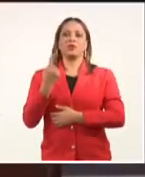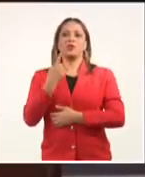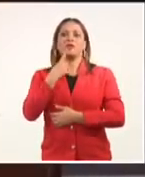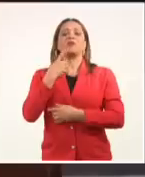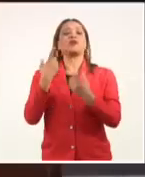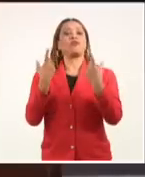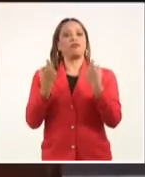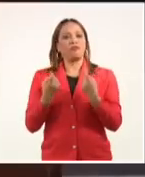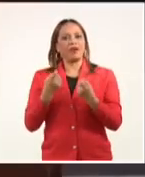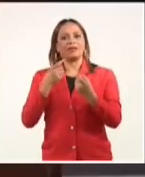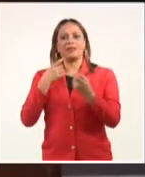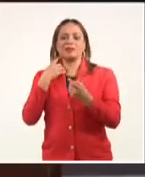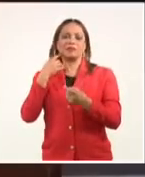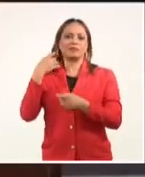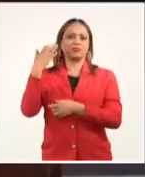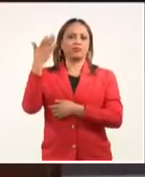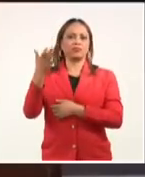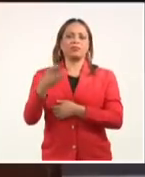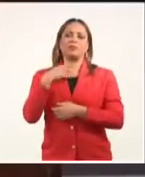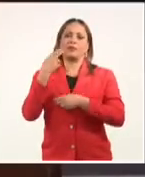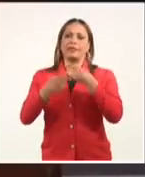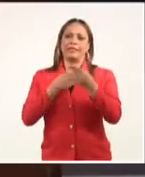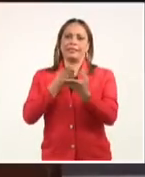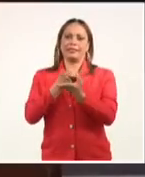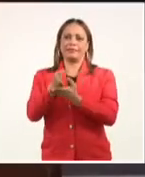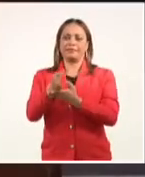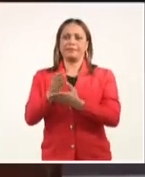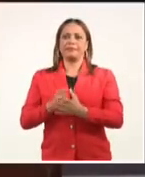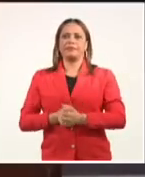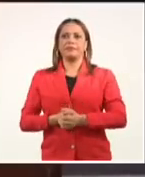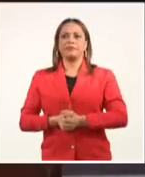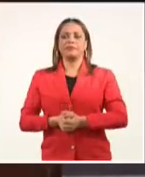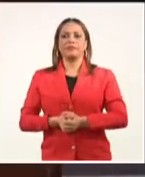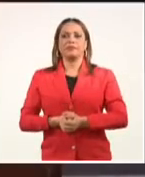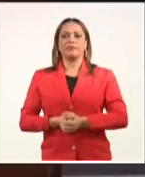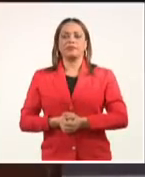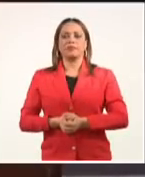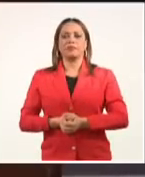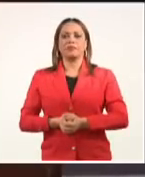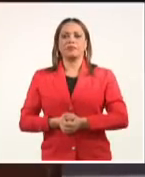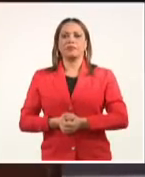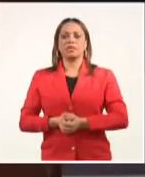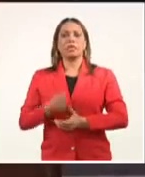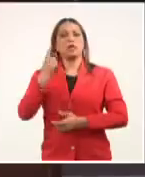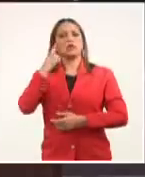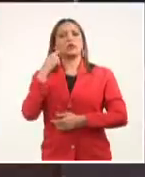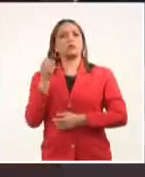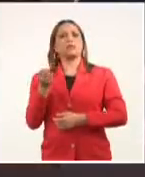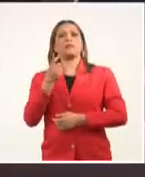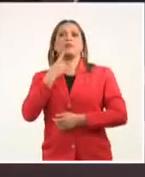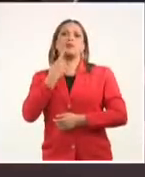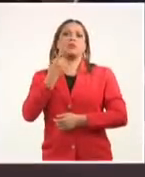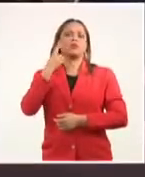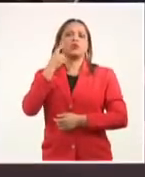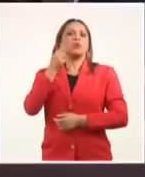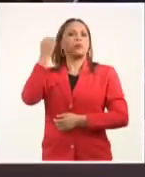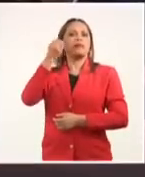hacer todavía. No nos engañamos creyendo que en lo adelante todo será